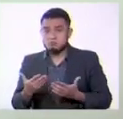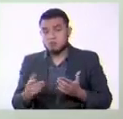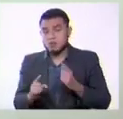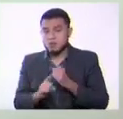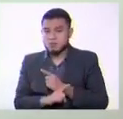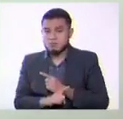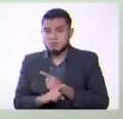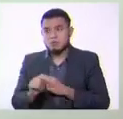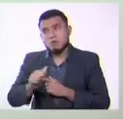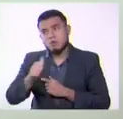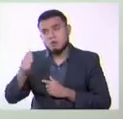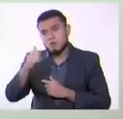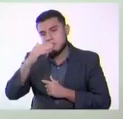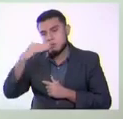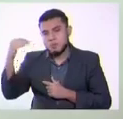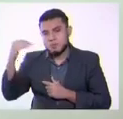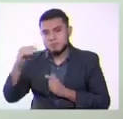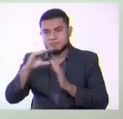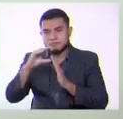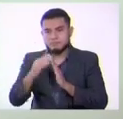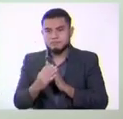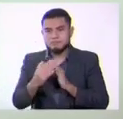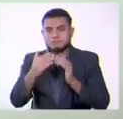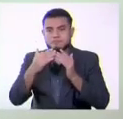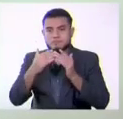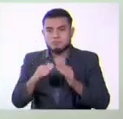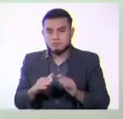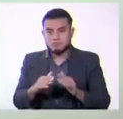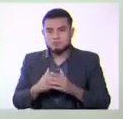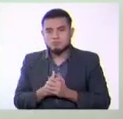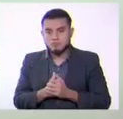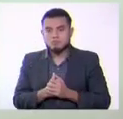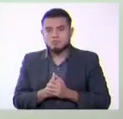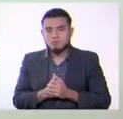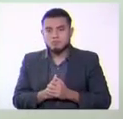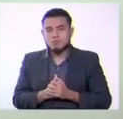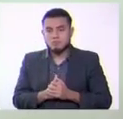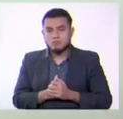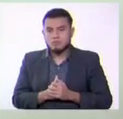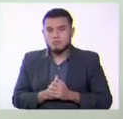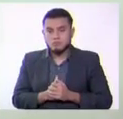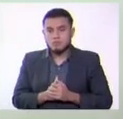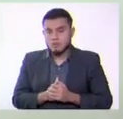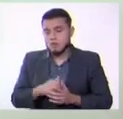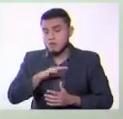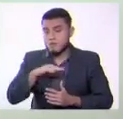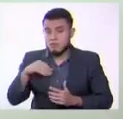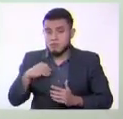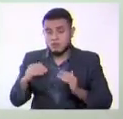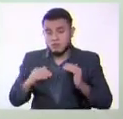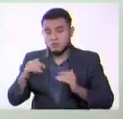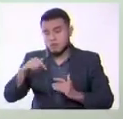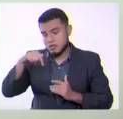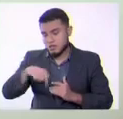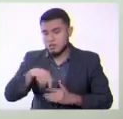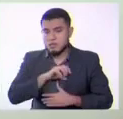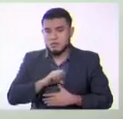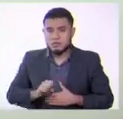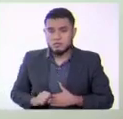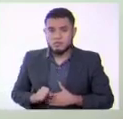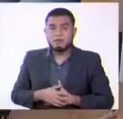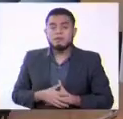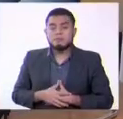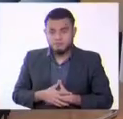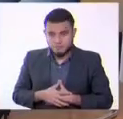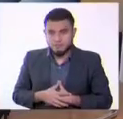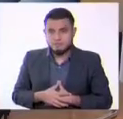están en otro país con una cultura diferente y al final eso puede llegar a incidir también en las familias que dejan aquí en El Salvador. Así